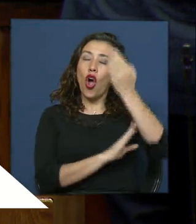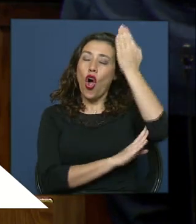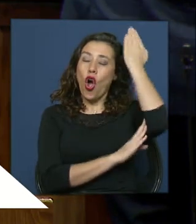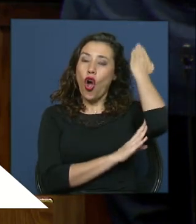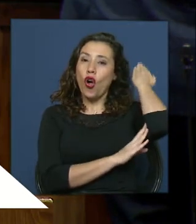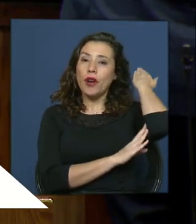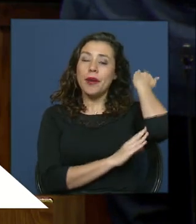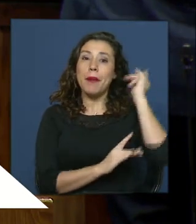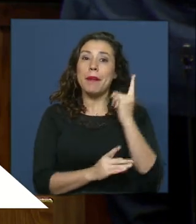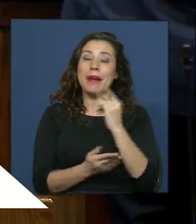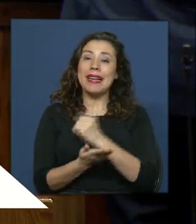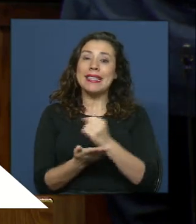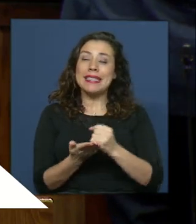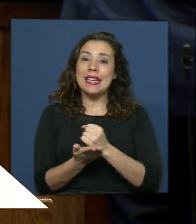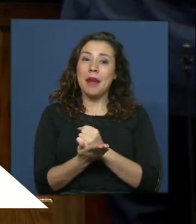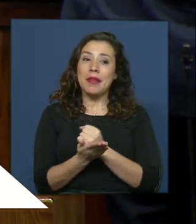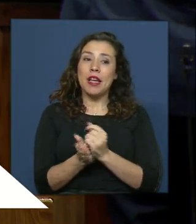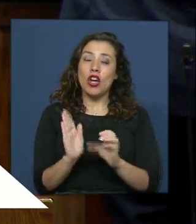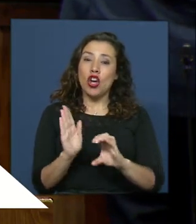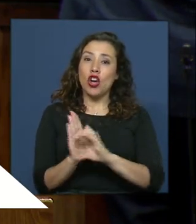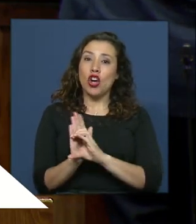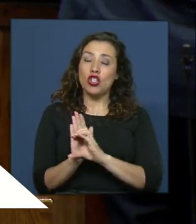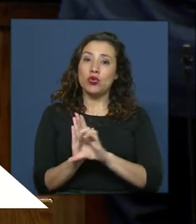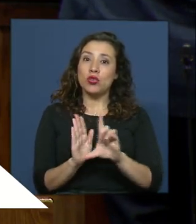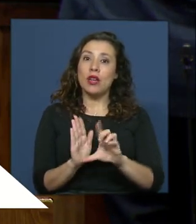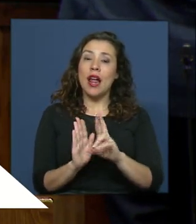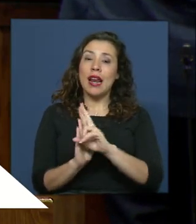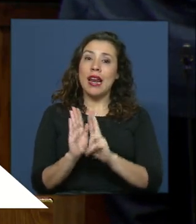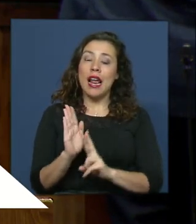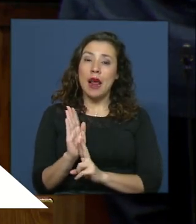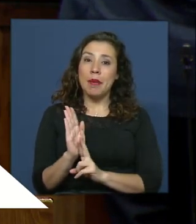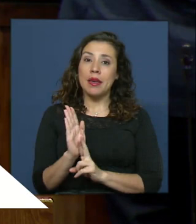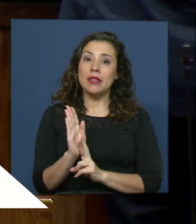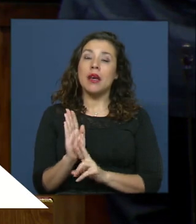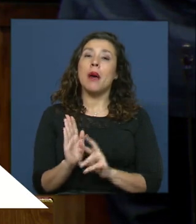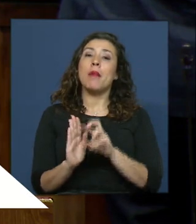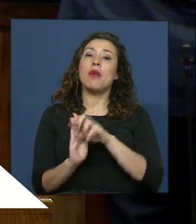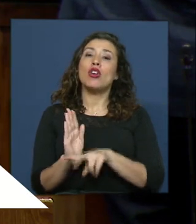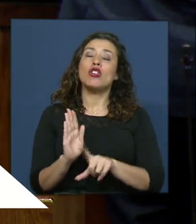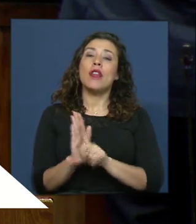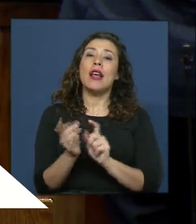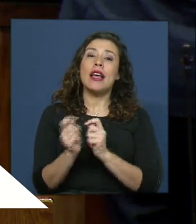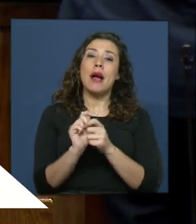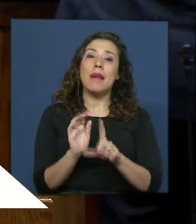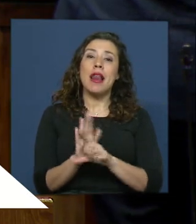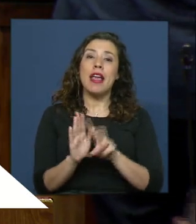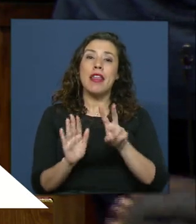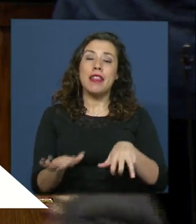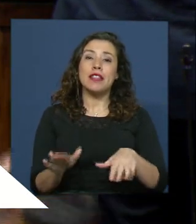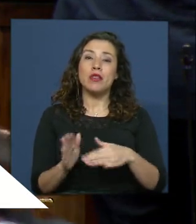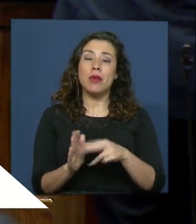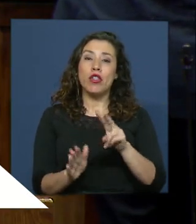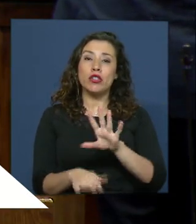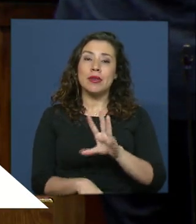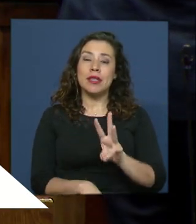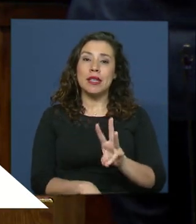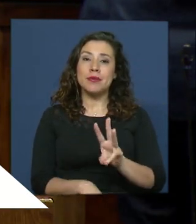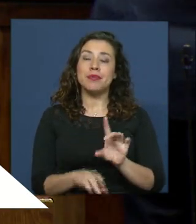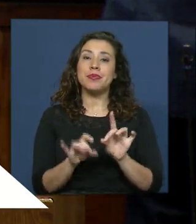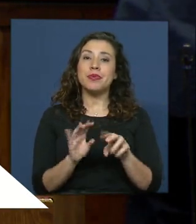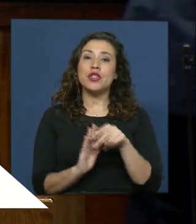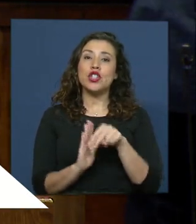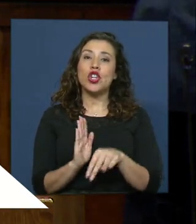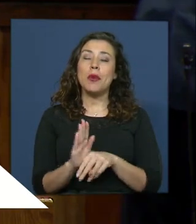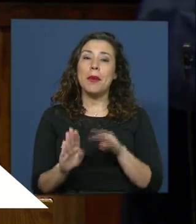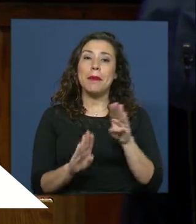primer trámite constitucional y reglamentario los proyectos de ley que modifican la ley 19.253, que establece